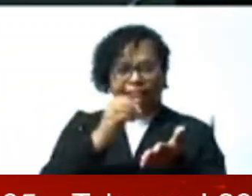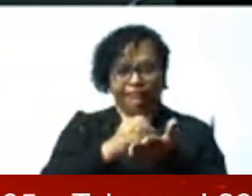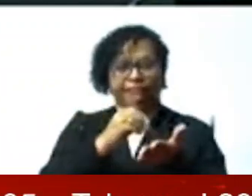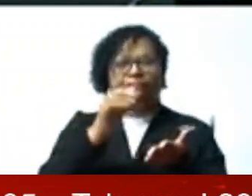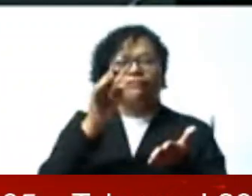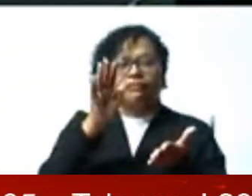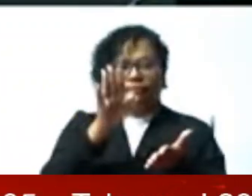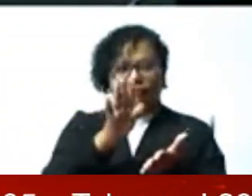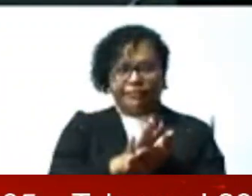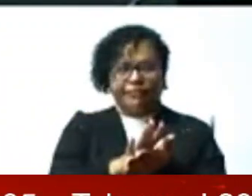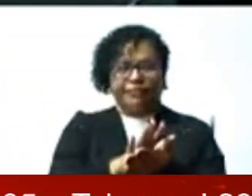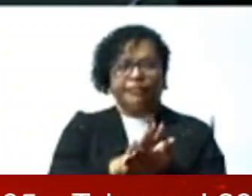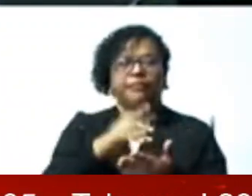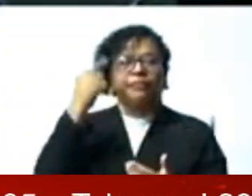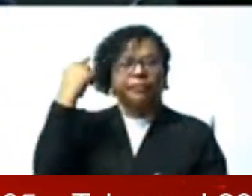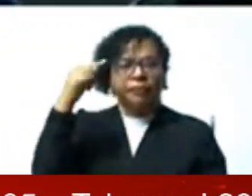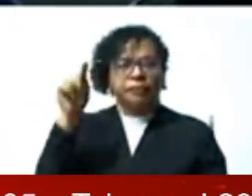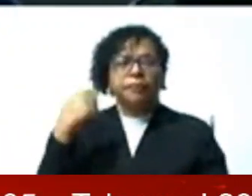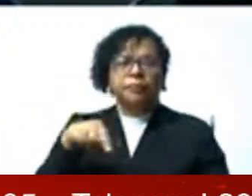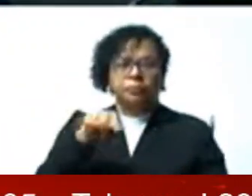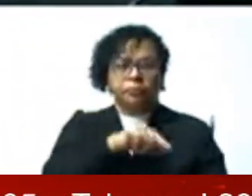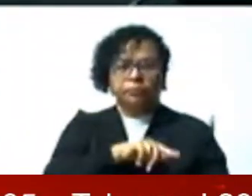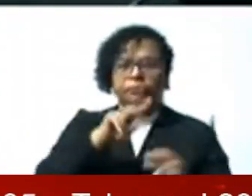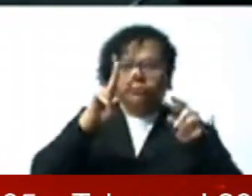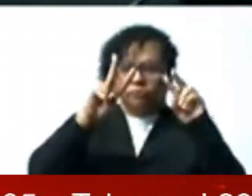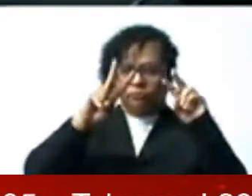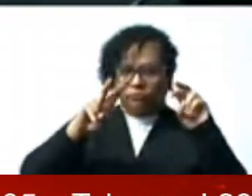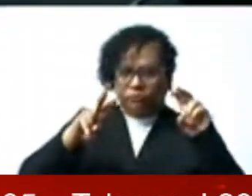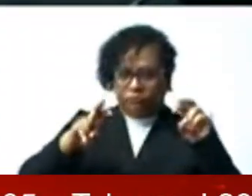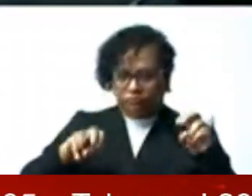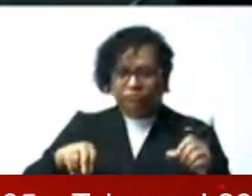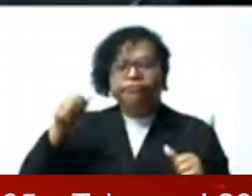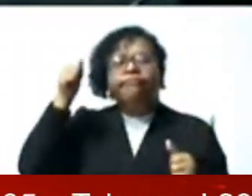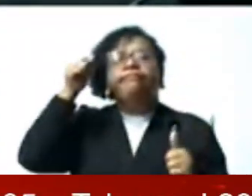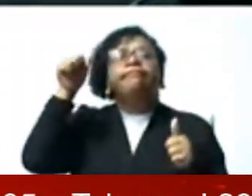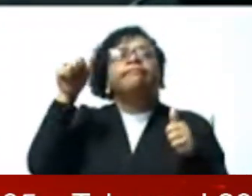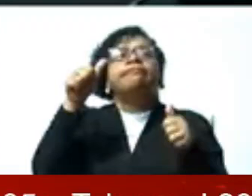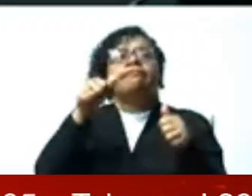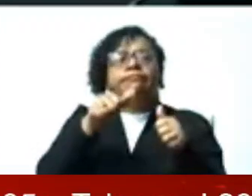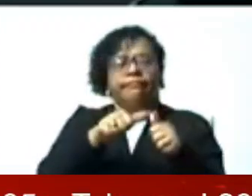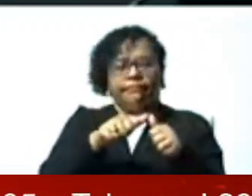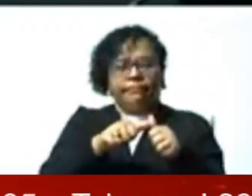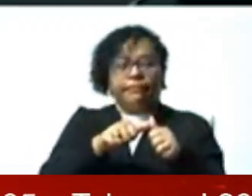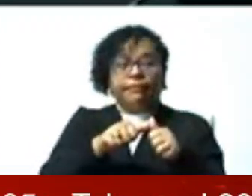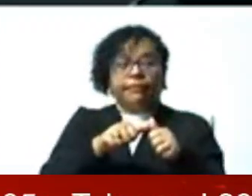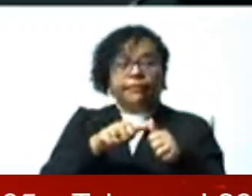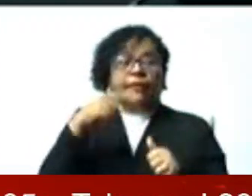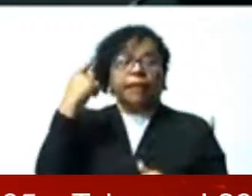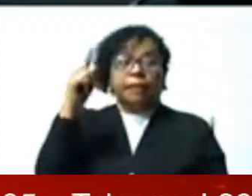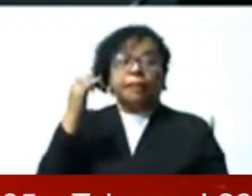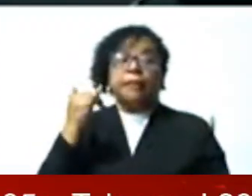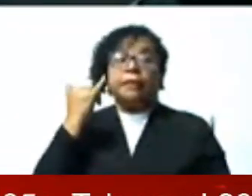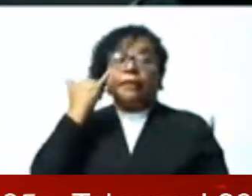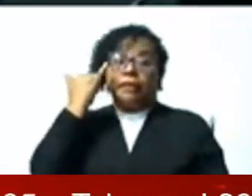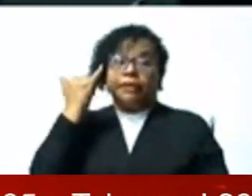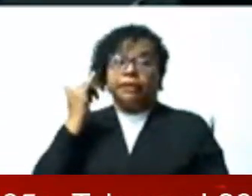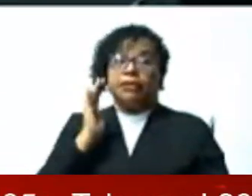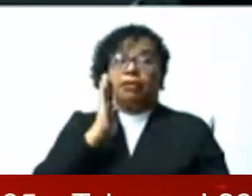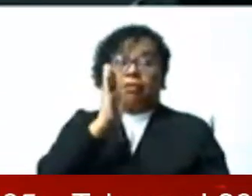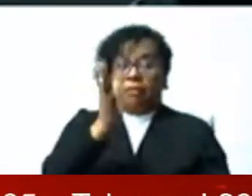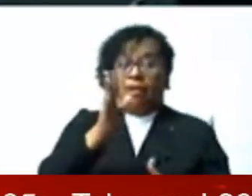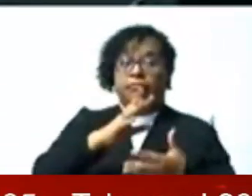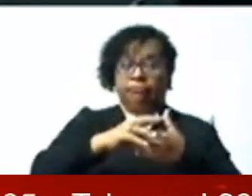recordar y analizar. Y entonces cuando nos toca hablar, hacer